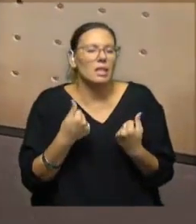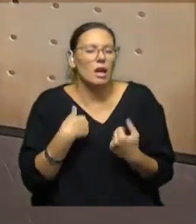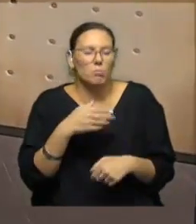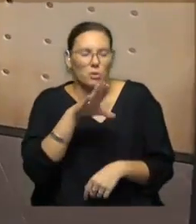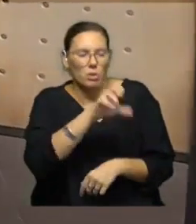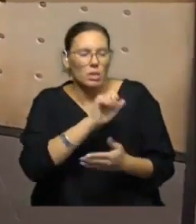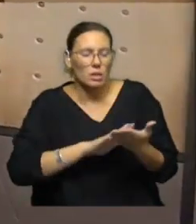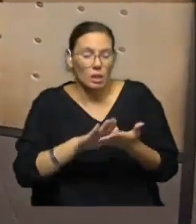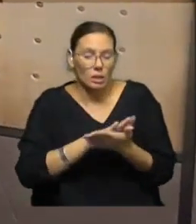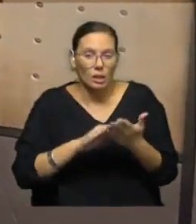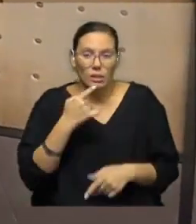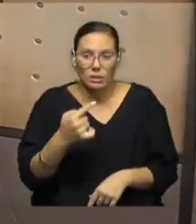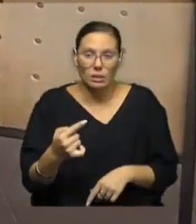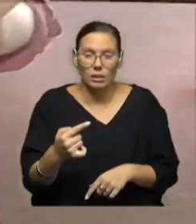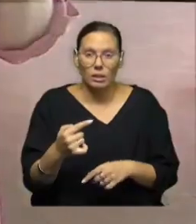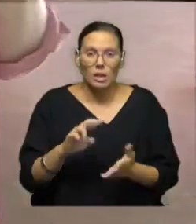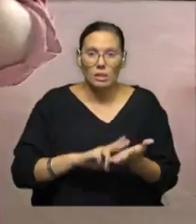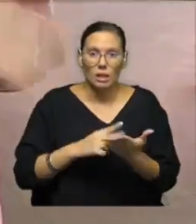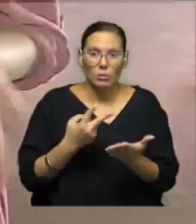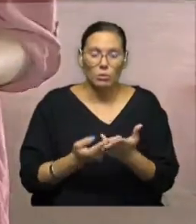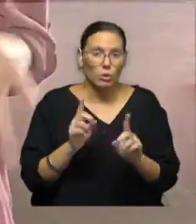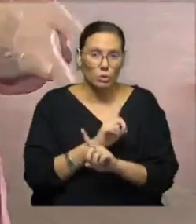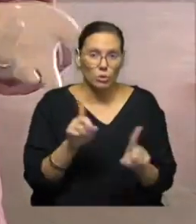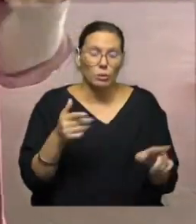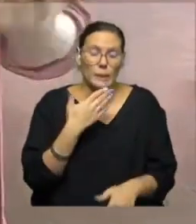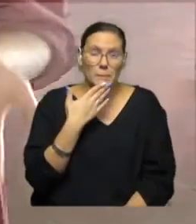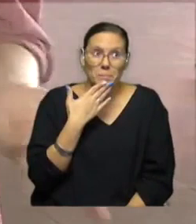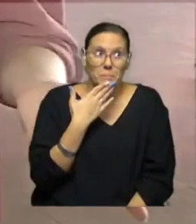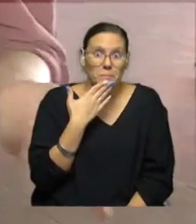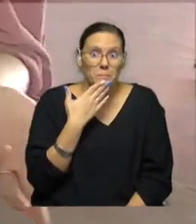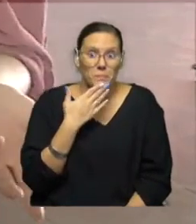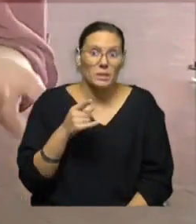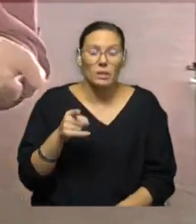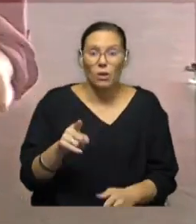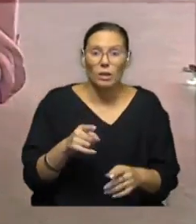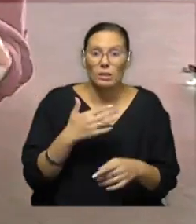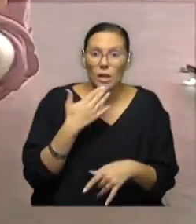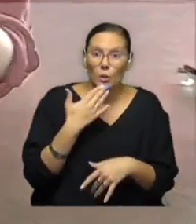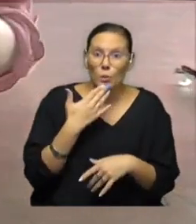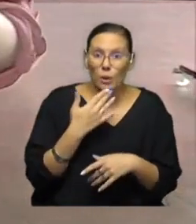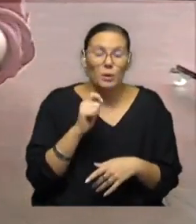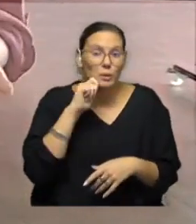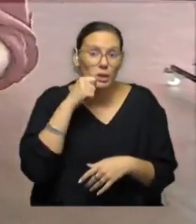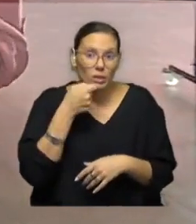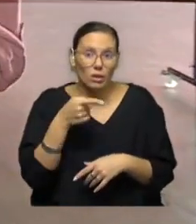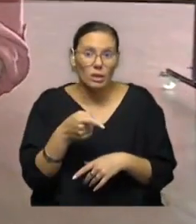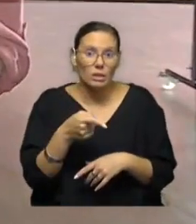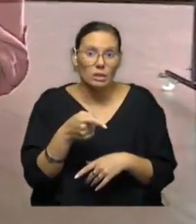estaban diciendo? Sí, no, en ningún momento hay traducción, todavía está el misterio y creo que parte de ese misterio es lo rico, porque en